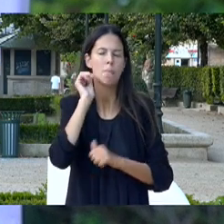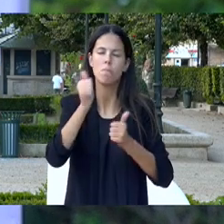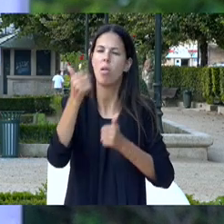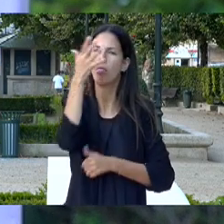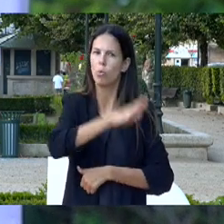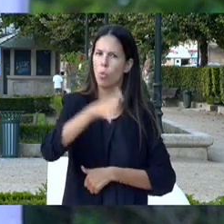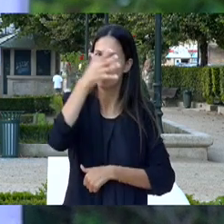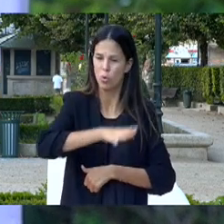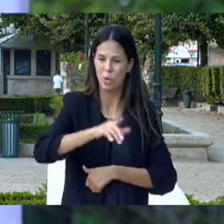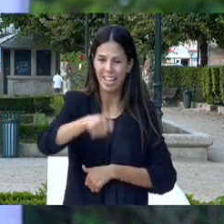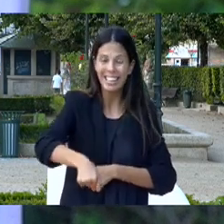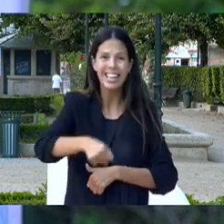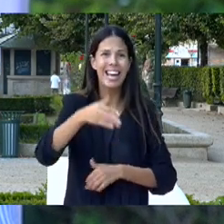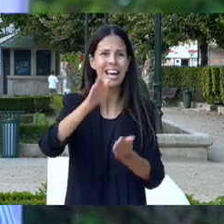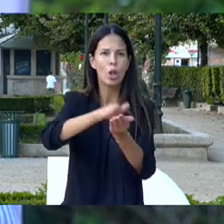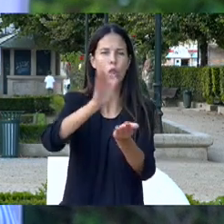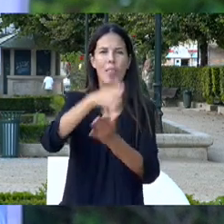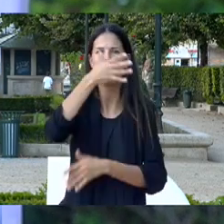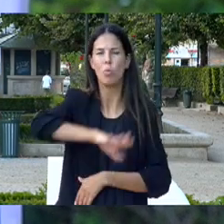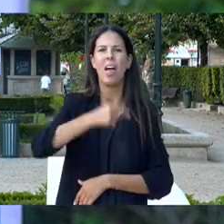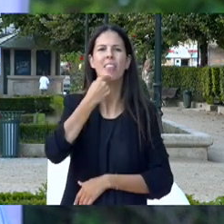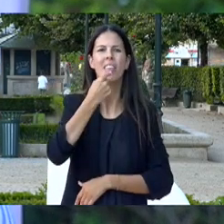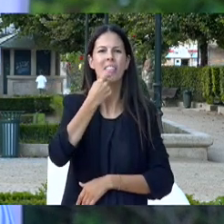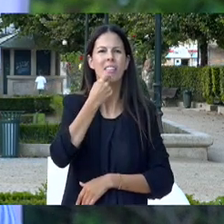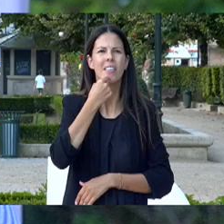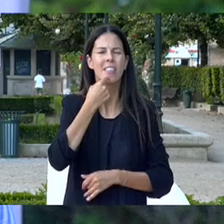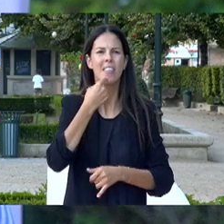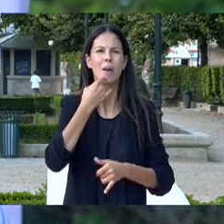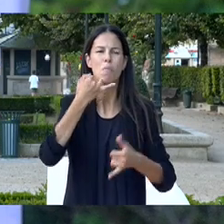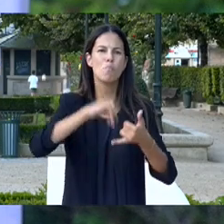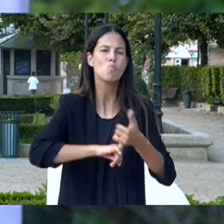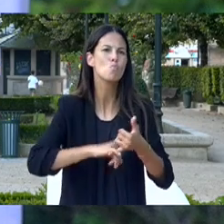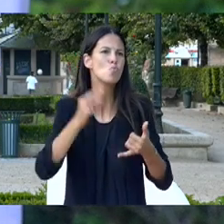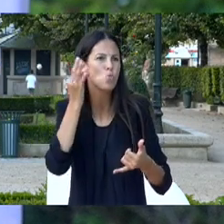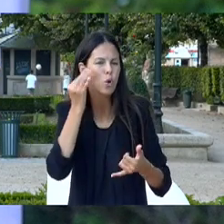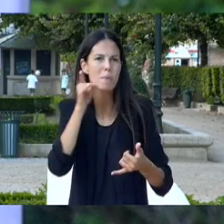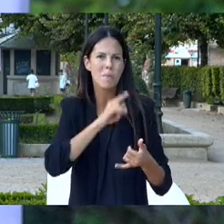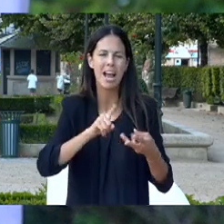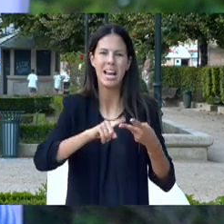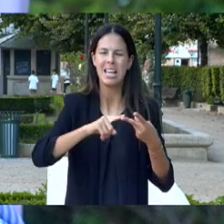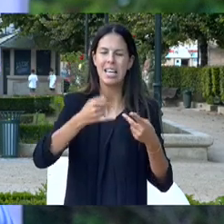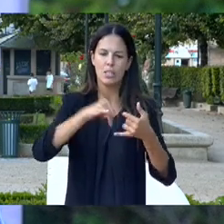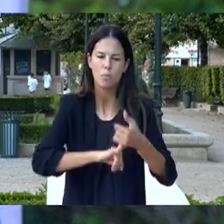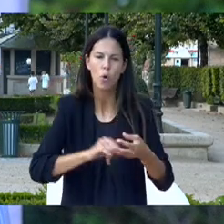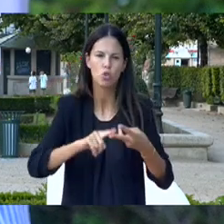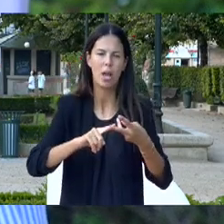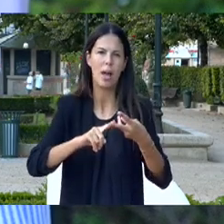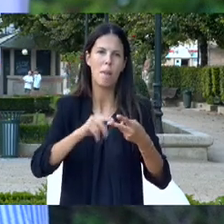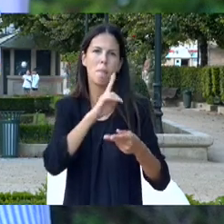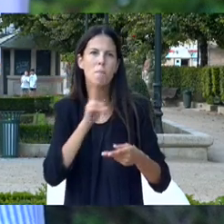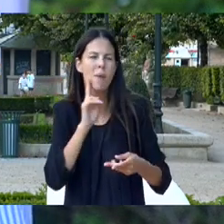de Redondela sale unha denuncia dicindo que era mala esposa, mala madre e mala cristiana. Con iso